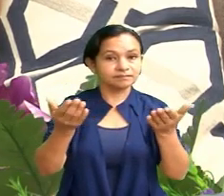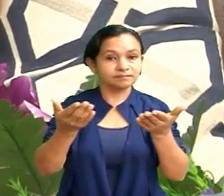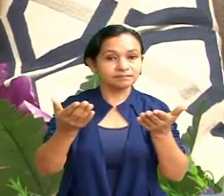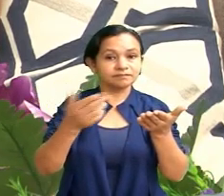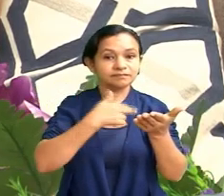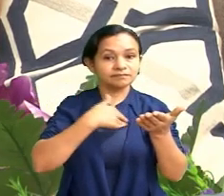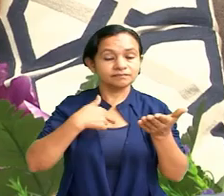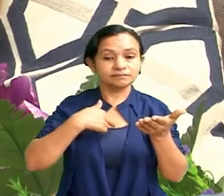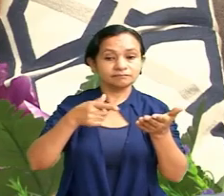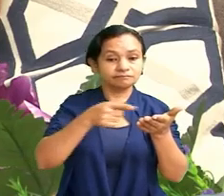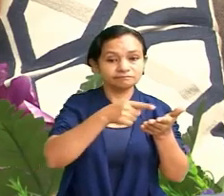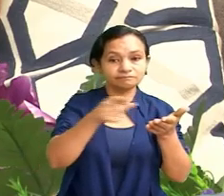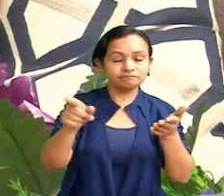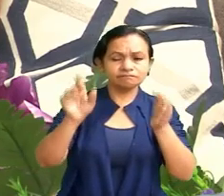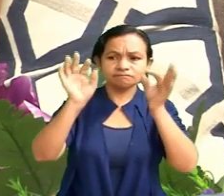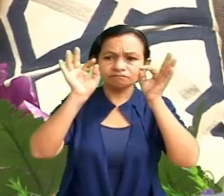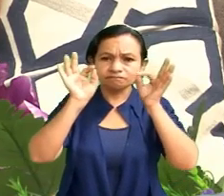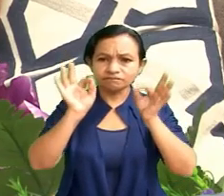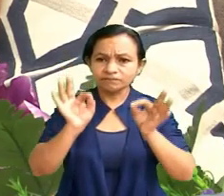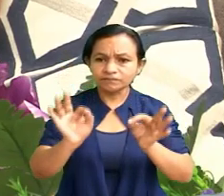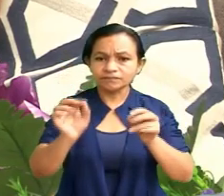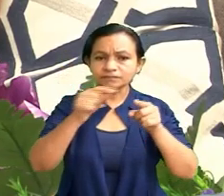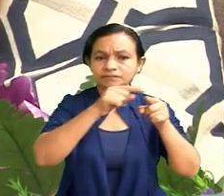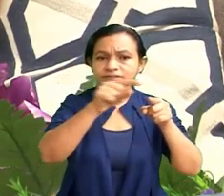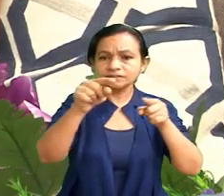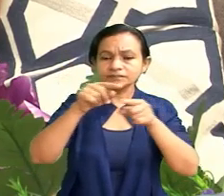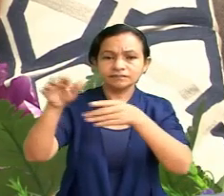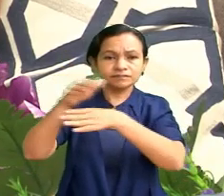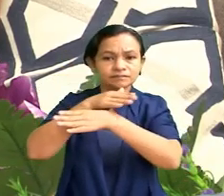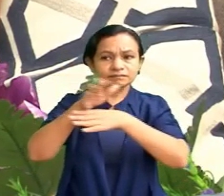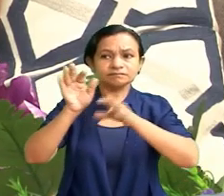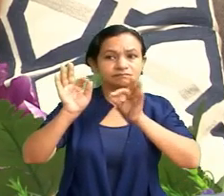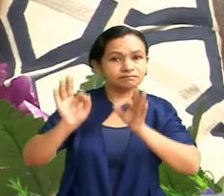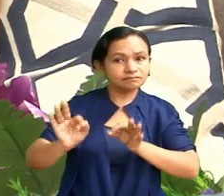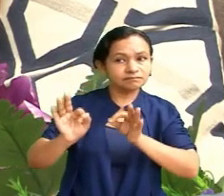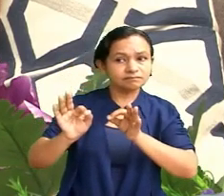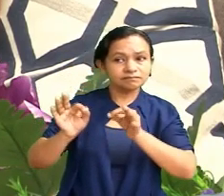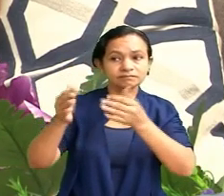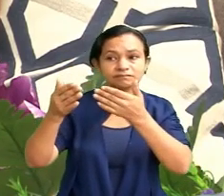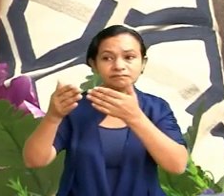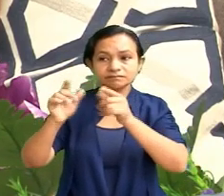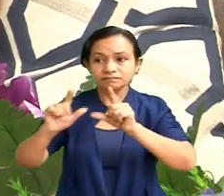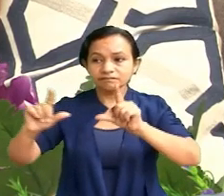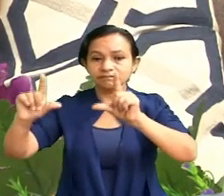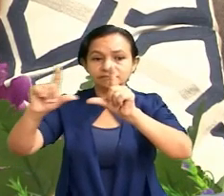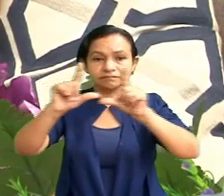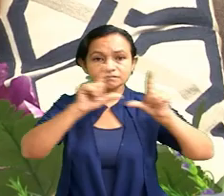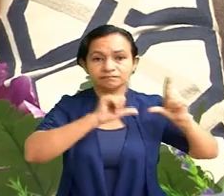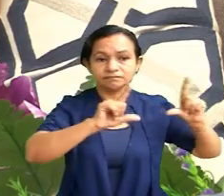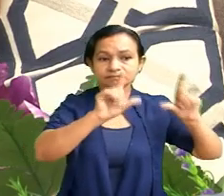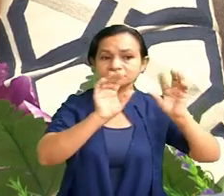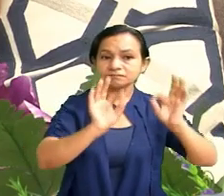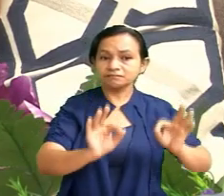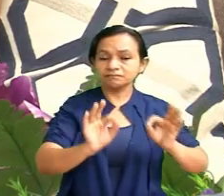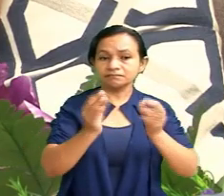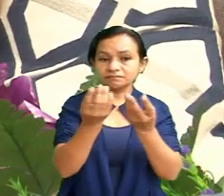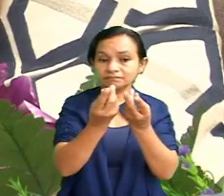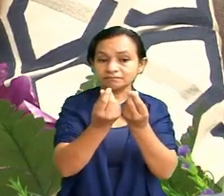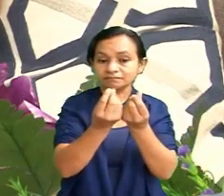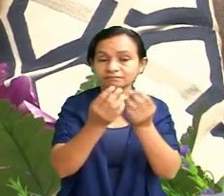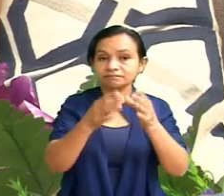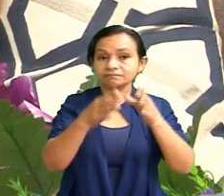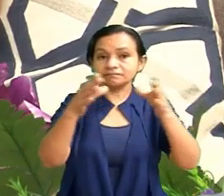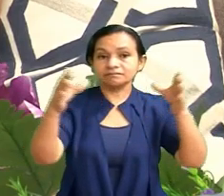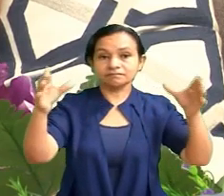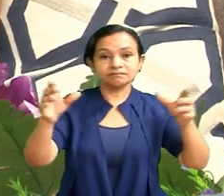garantizar condiciones en el municipio y brindar espacios adecuados para que se pueda analizar la economía hay